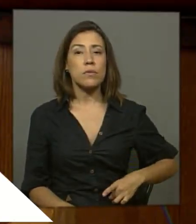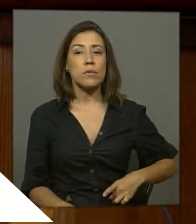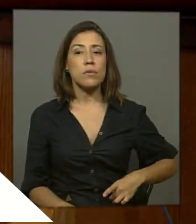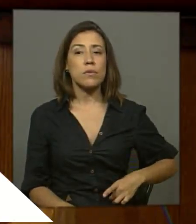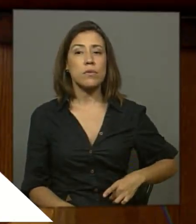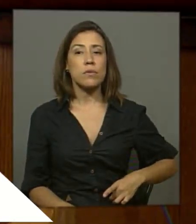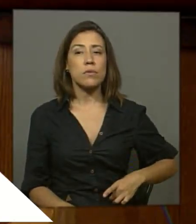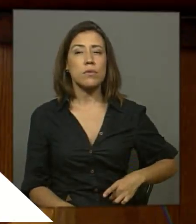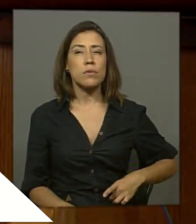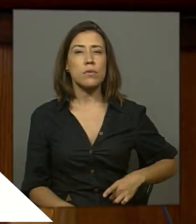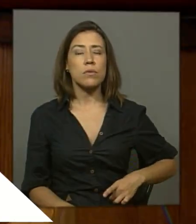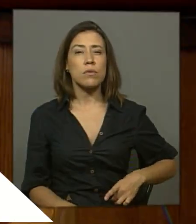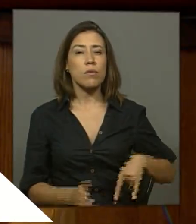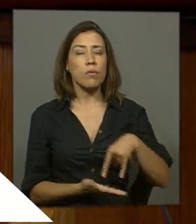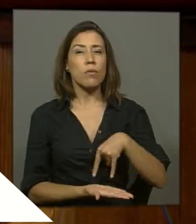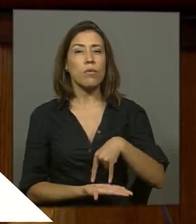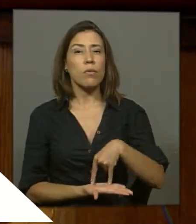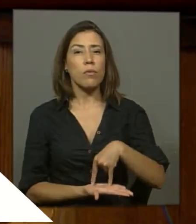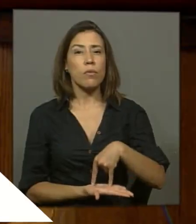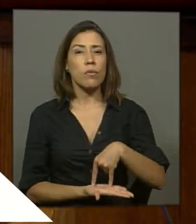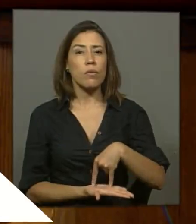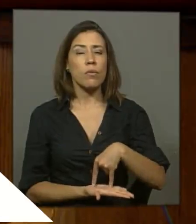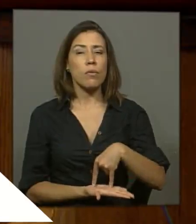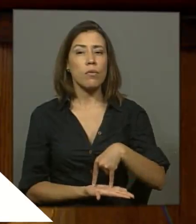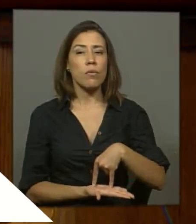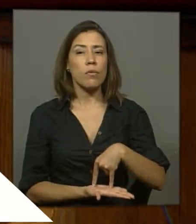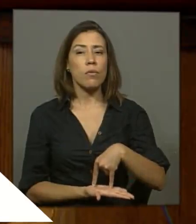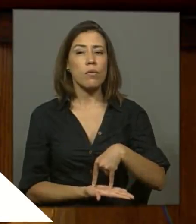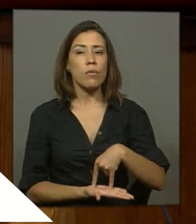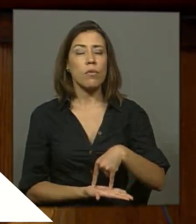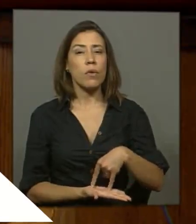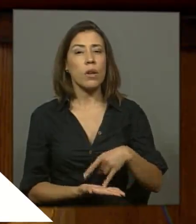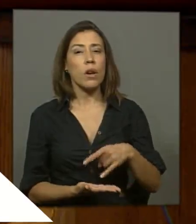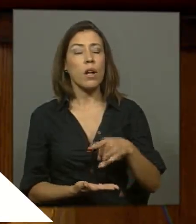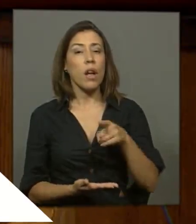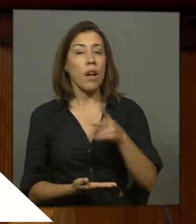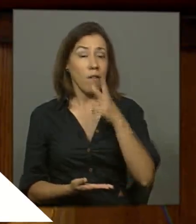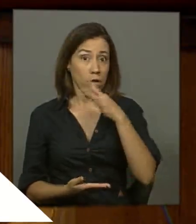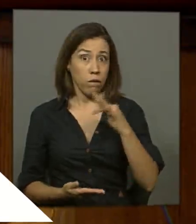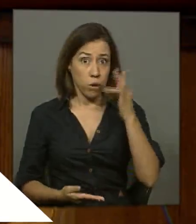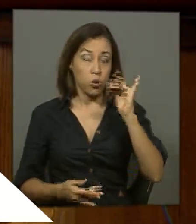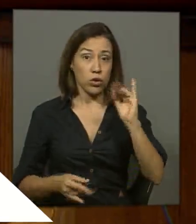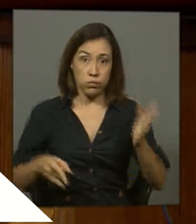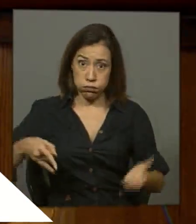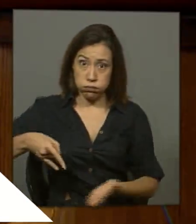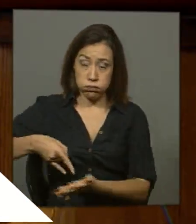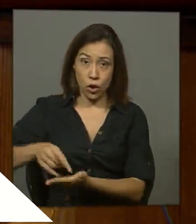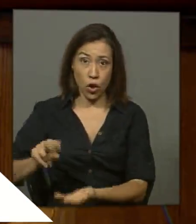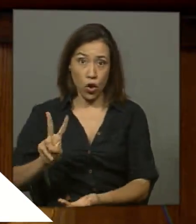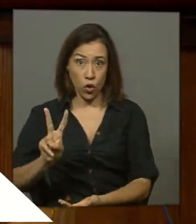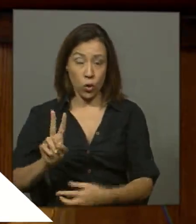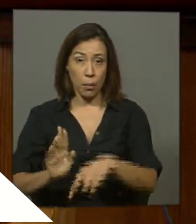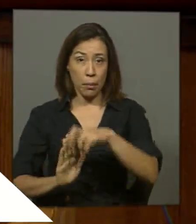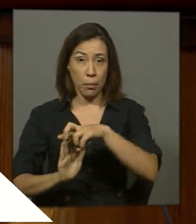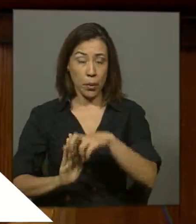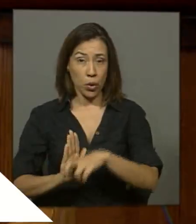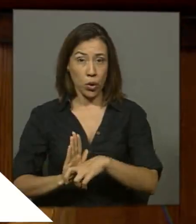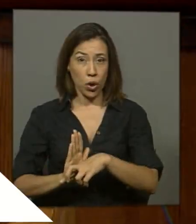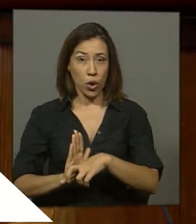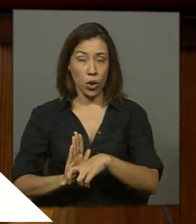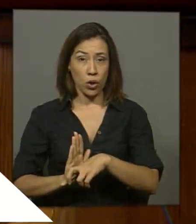diputado El Congreso Nacional verá ingresar ambos proyectos ambos